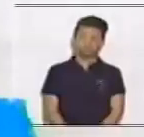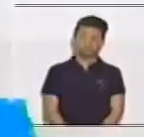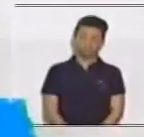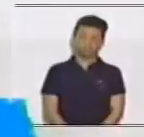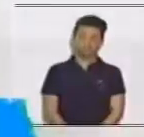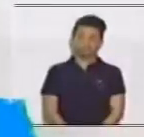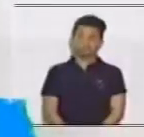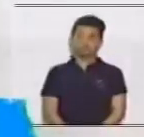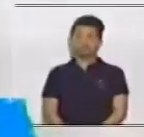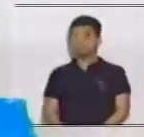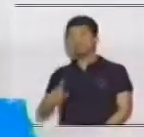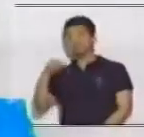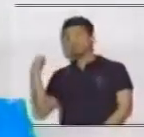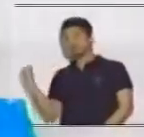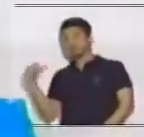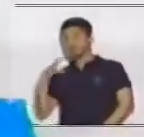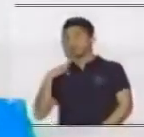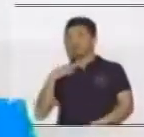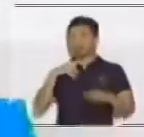de 60 grados.